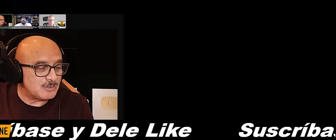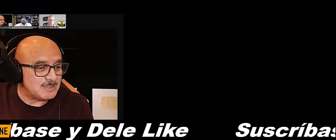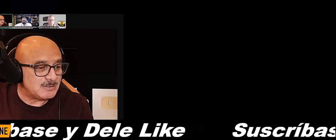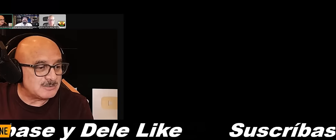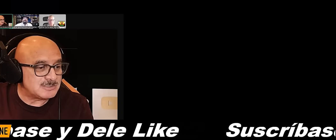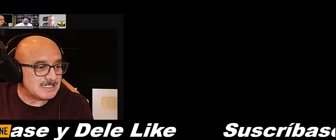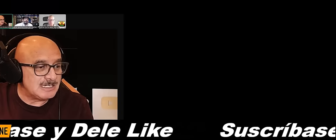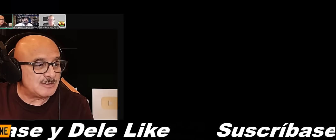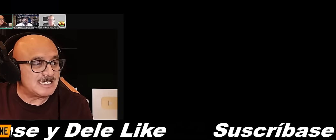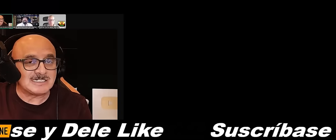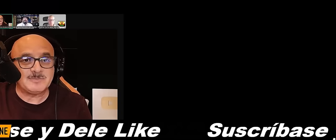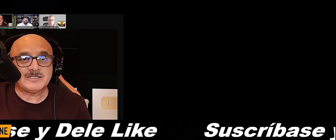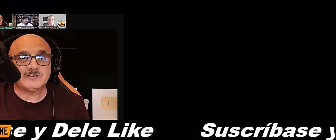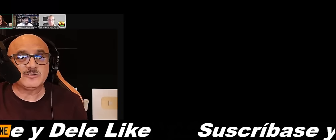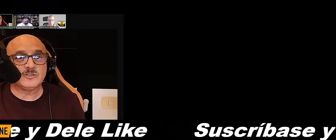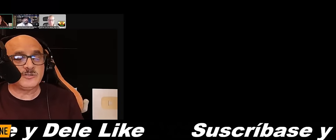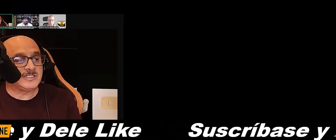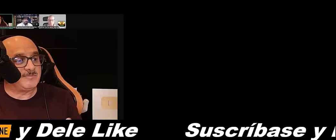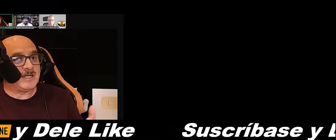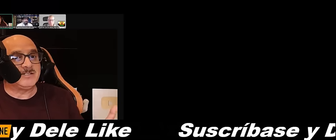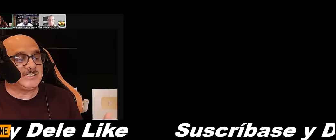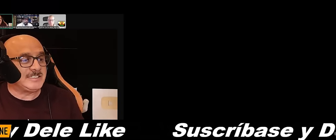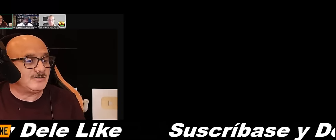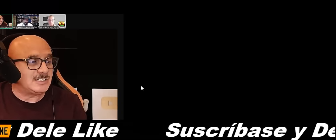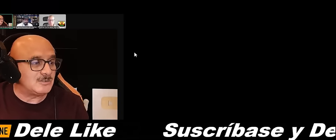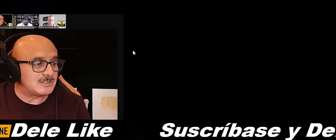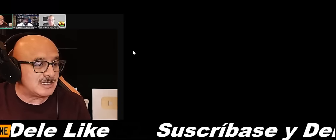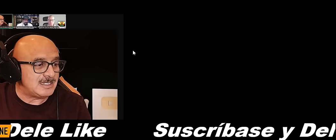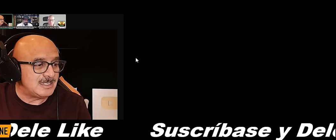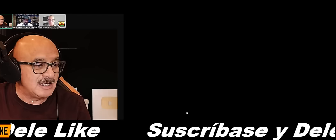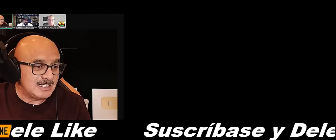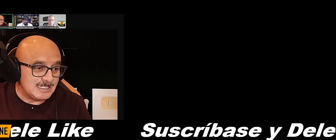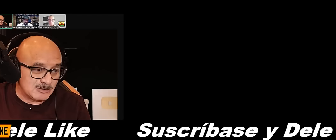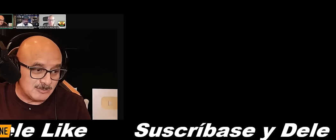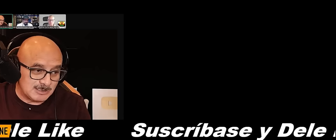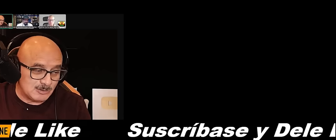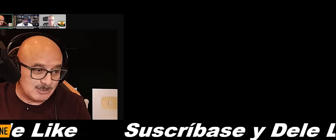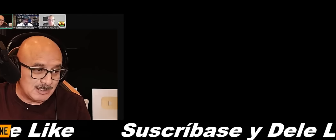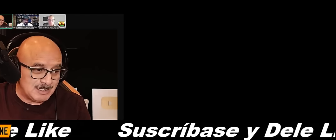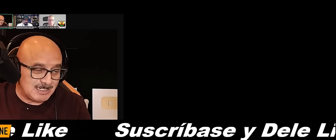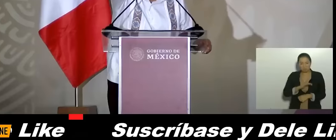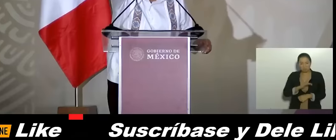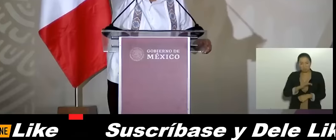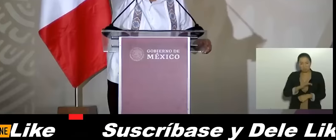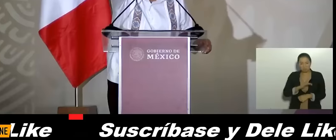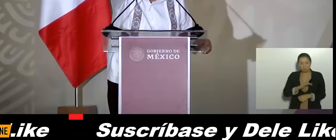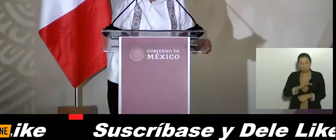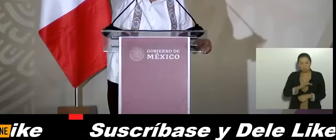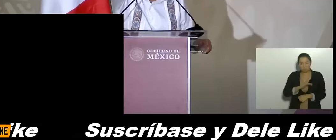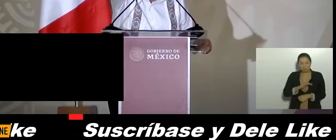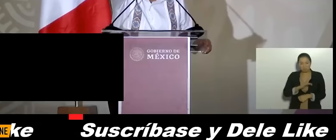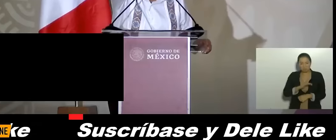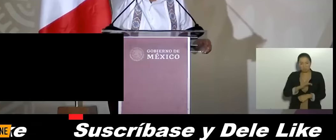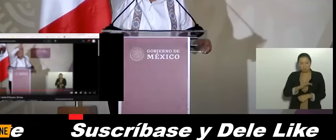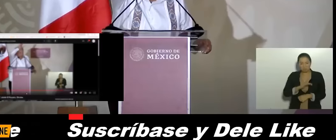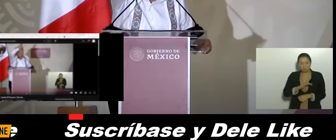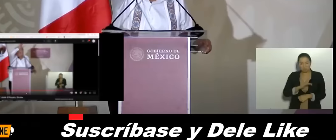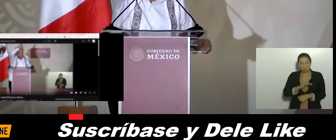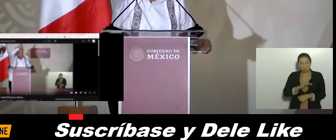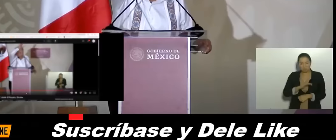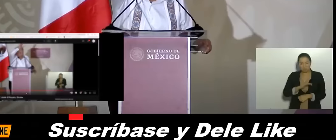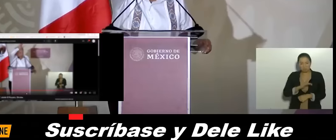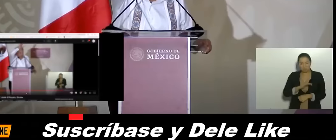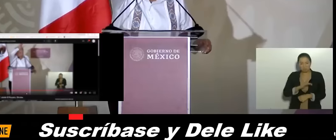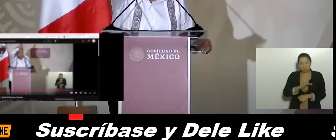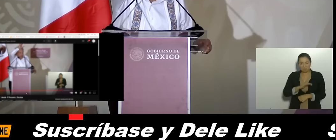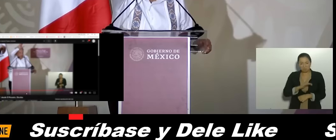económicos en lo que respecta a nosotros del país vecino del Norte y sobre todo también hay que ver que la Península ibérica